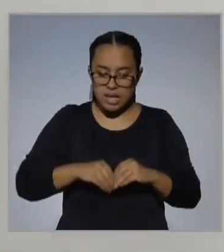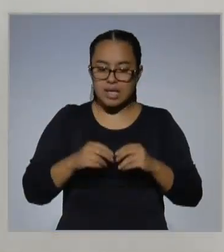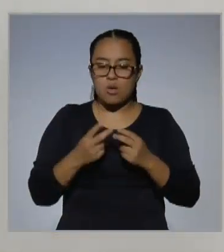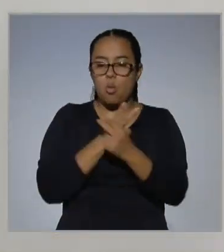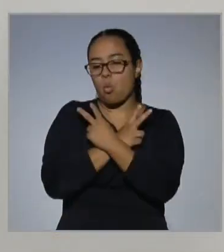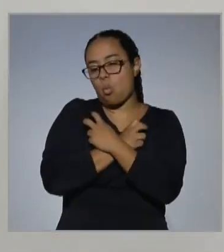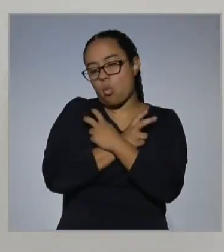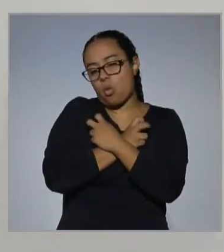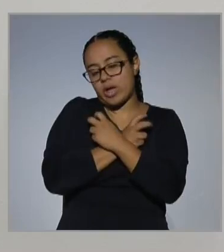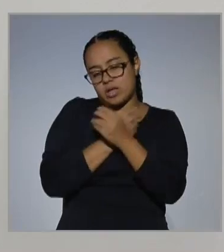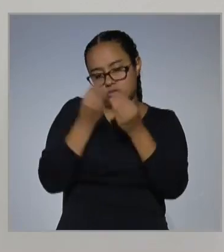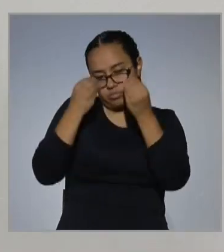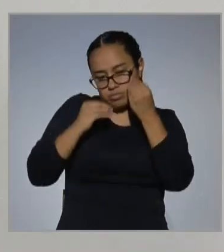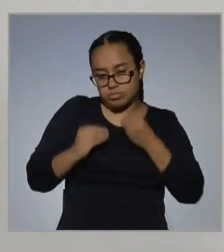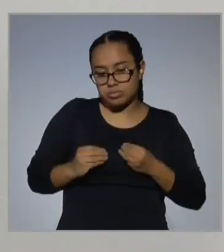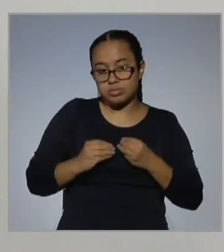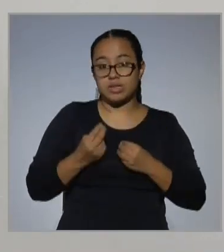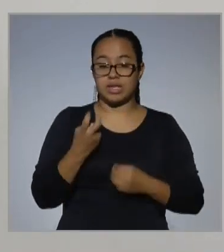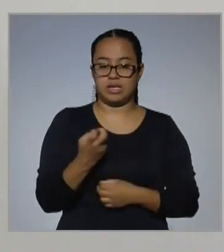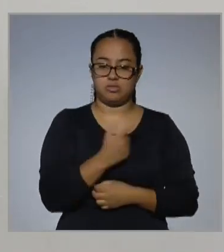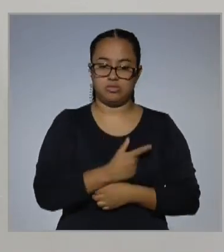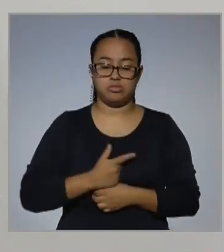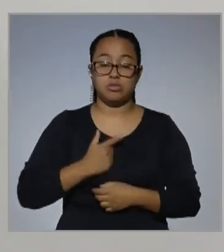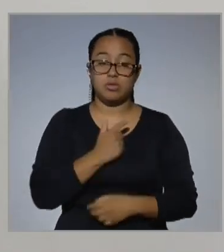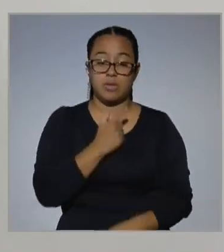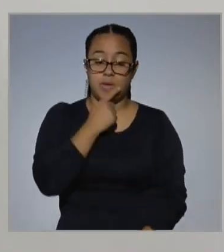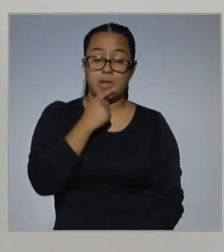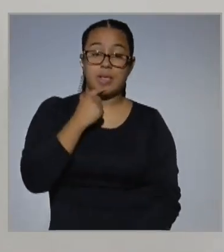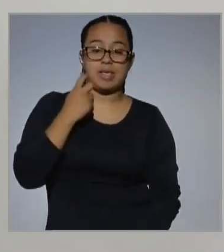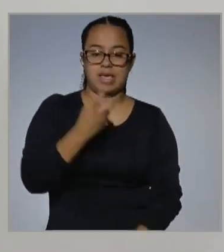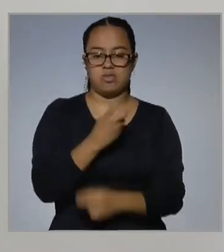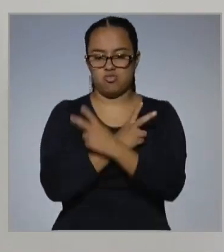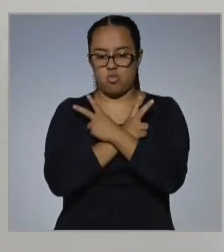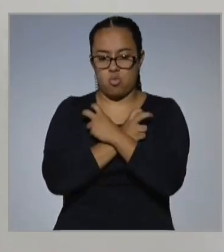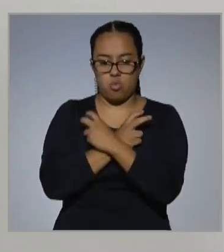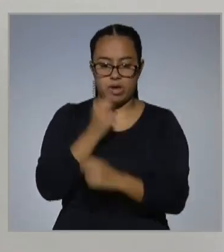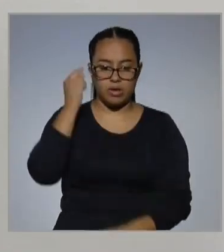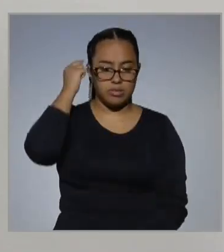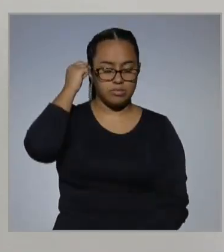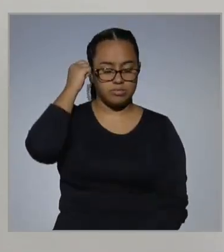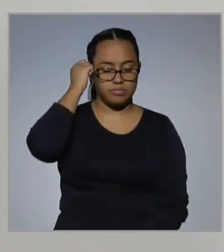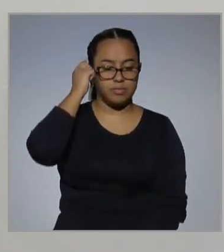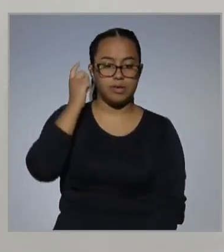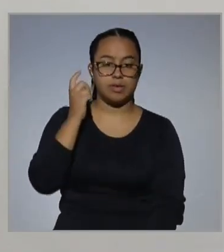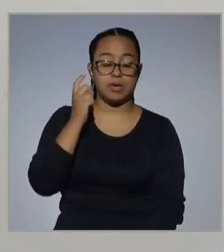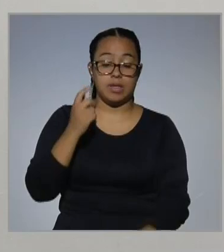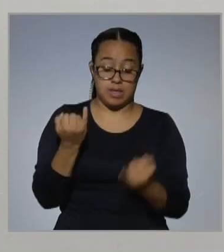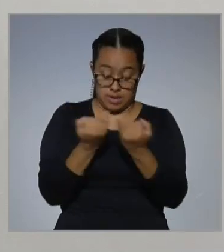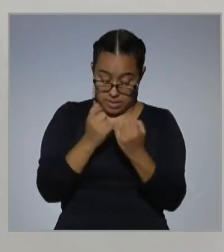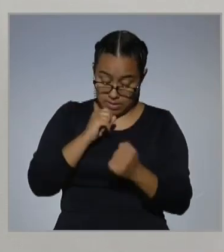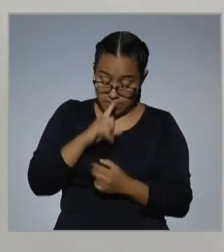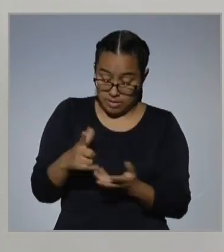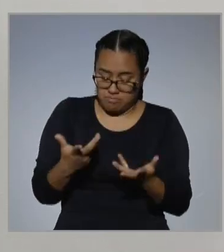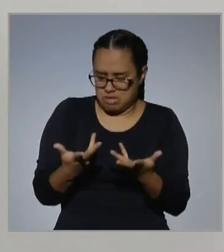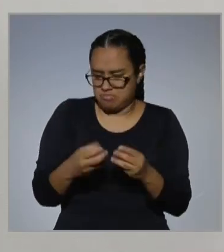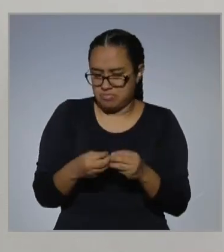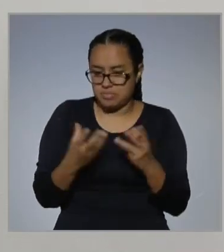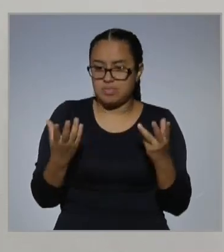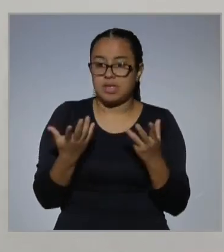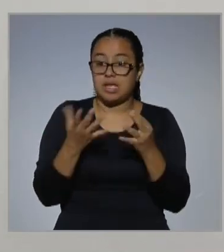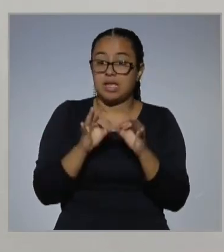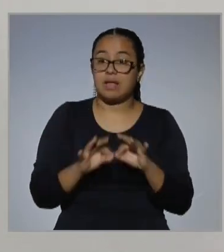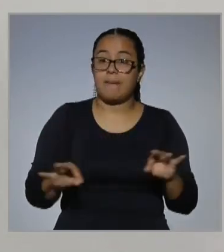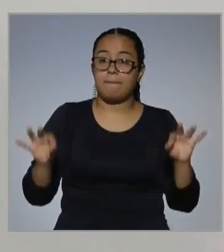Entonces le agarraron el gusto a esto de las Catrinas, ¿no? Y claro,